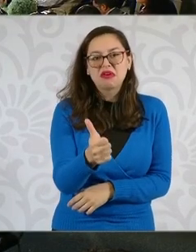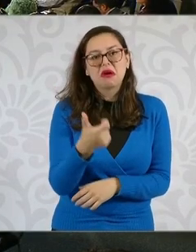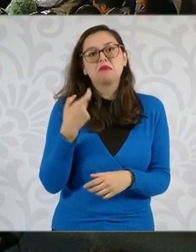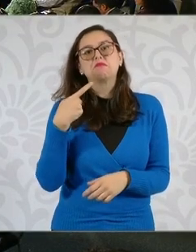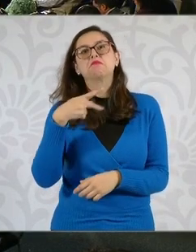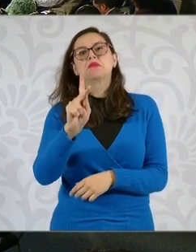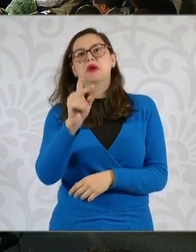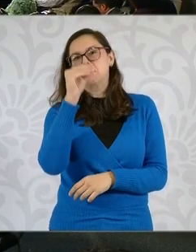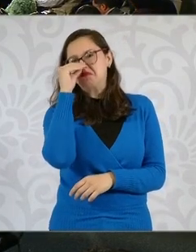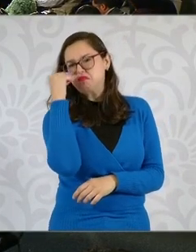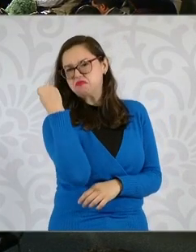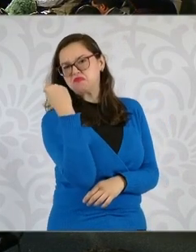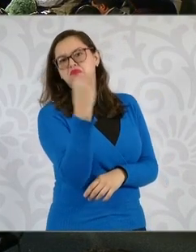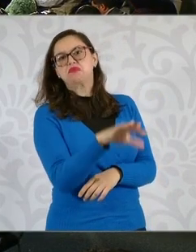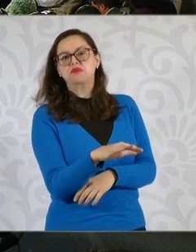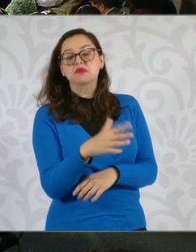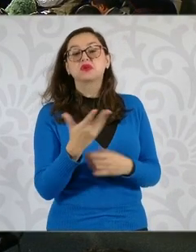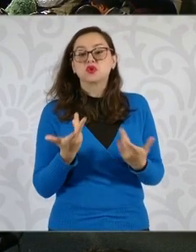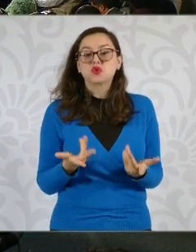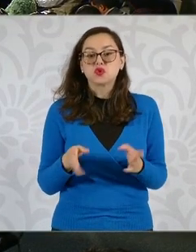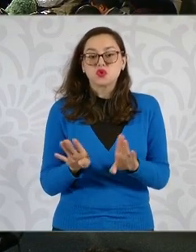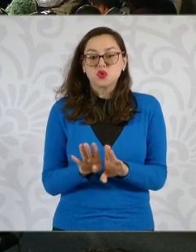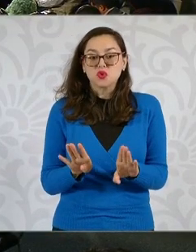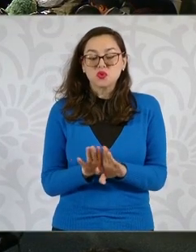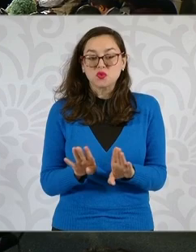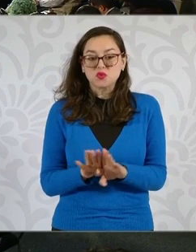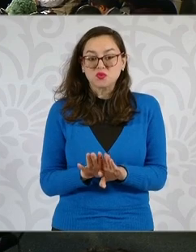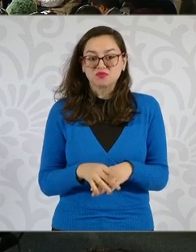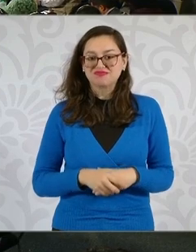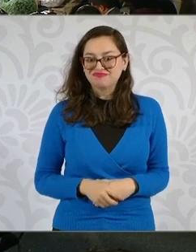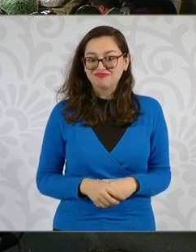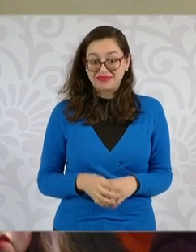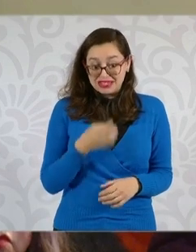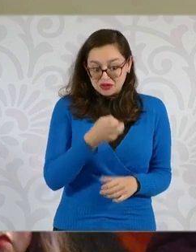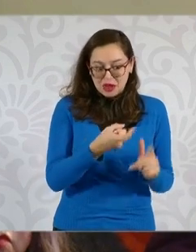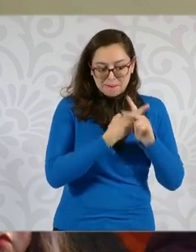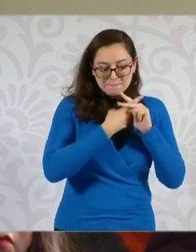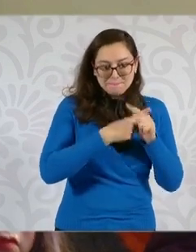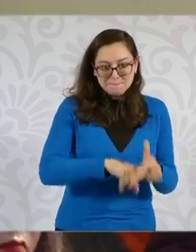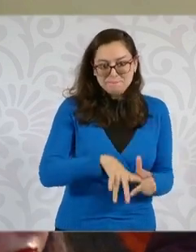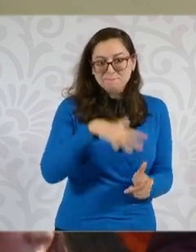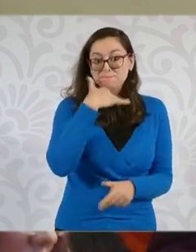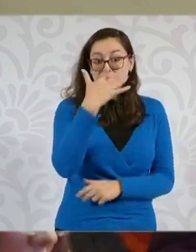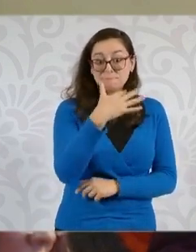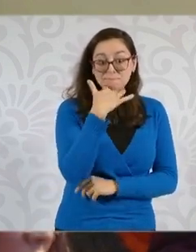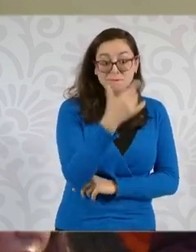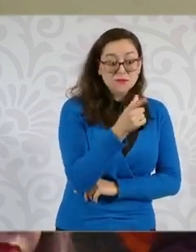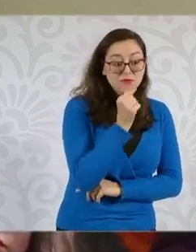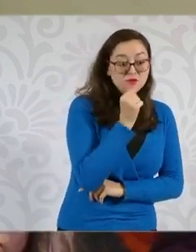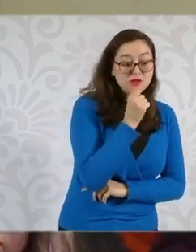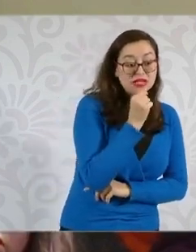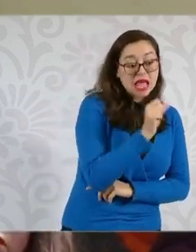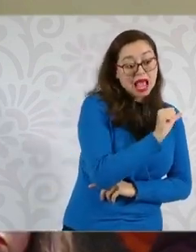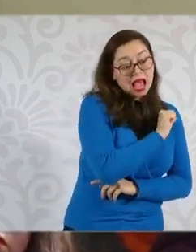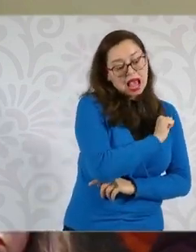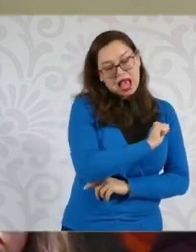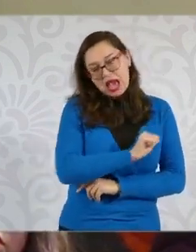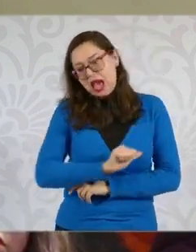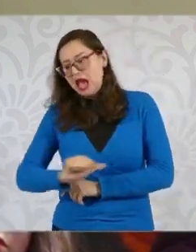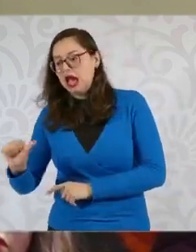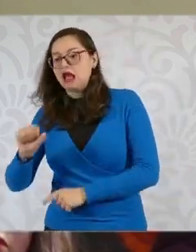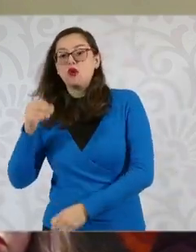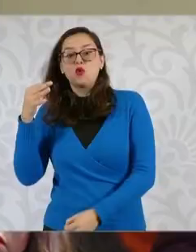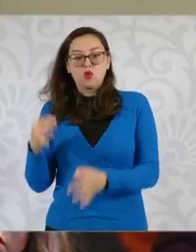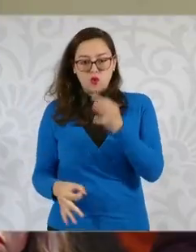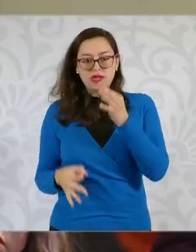fabricadas de delitos entonces repito ahí empieza la corrupción y acaba con los jueces donde algunos de ellos